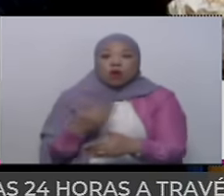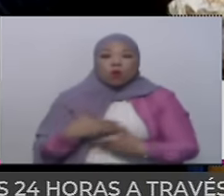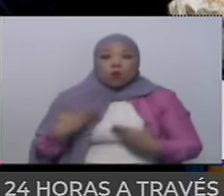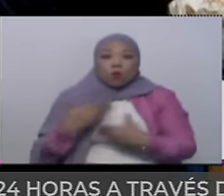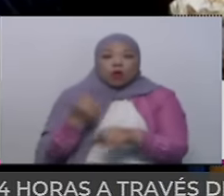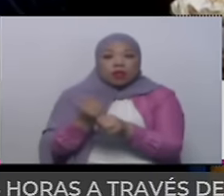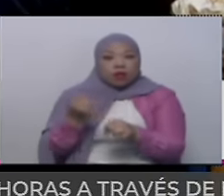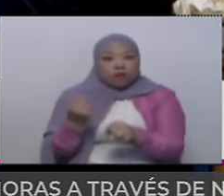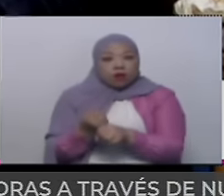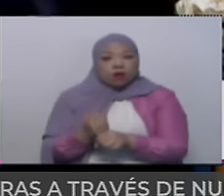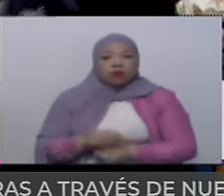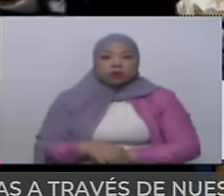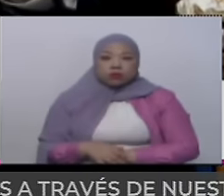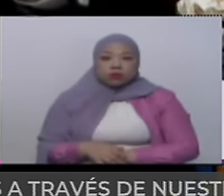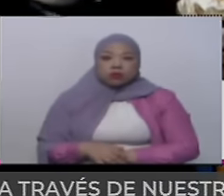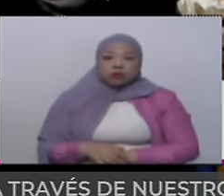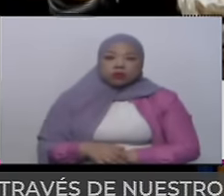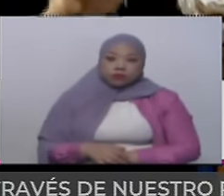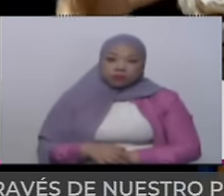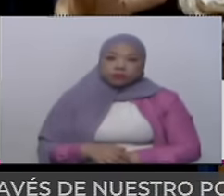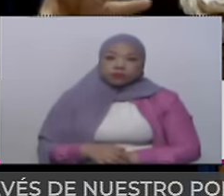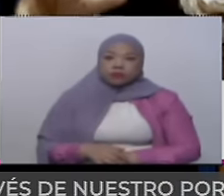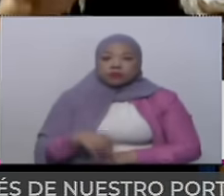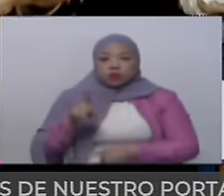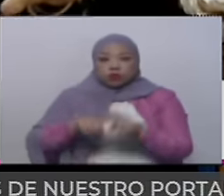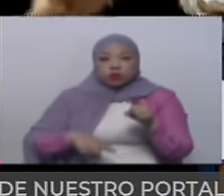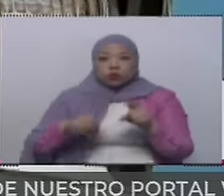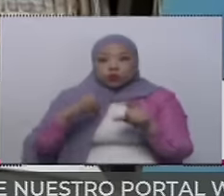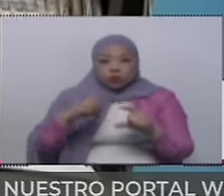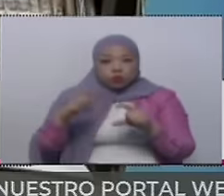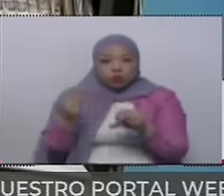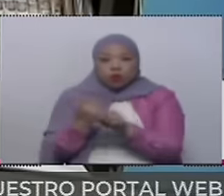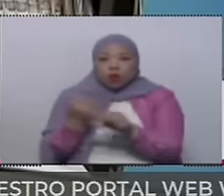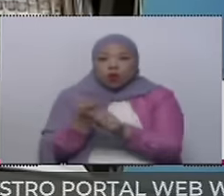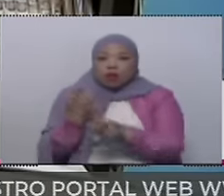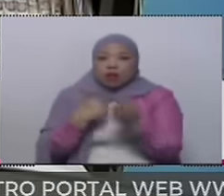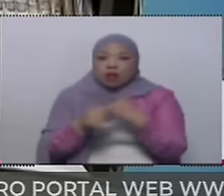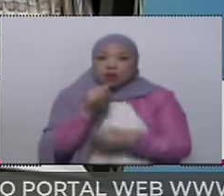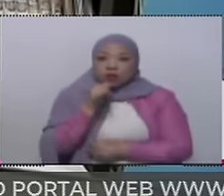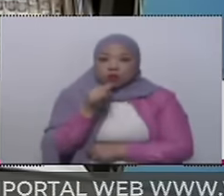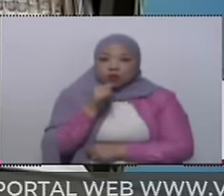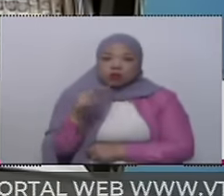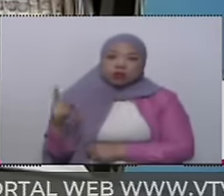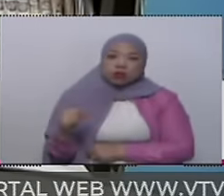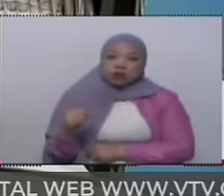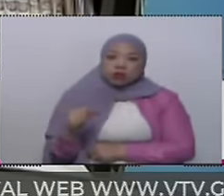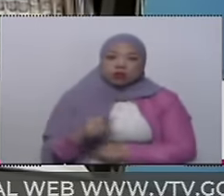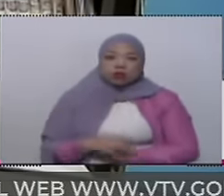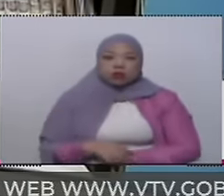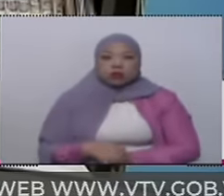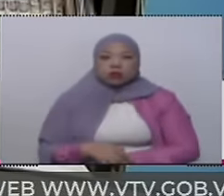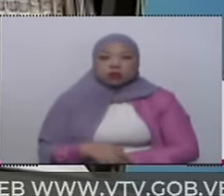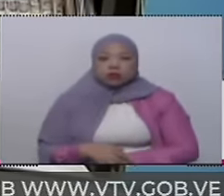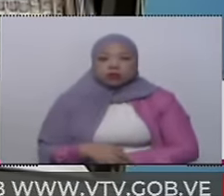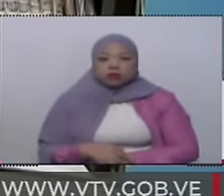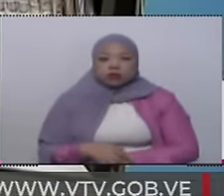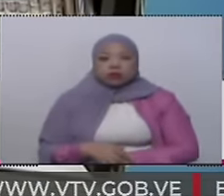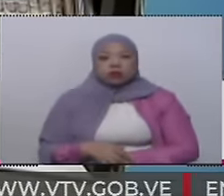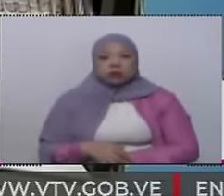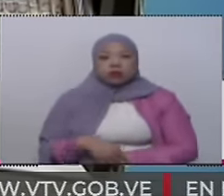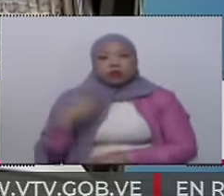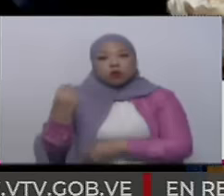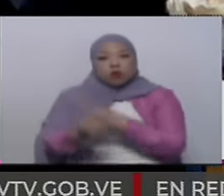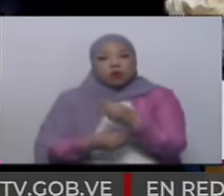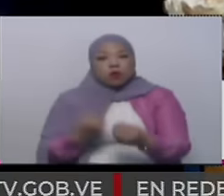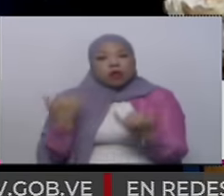de trabajo, con que le llegue los aparaticos estos de refrigeración, el freezer que llaman, y con esos